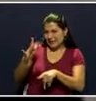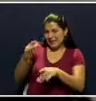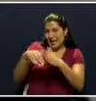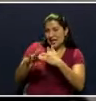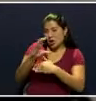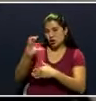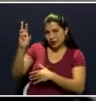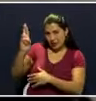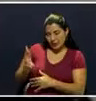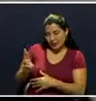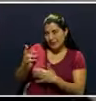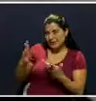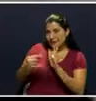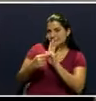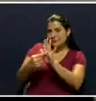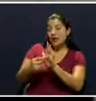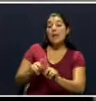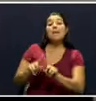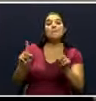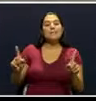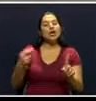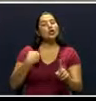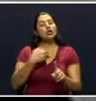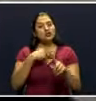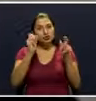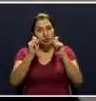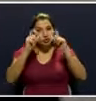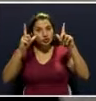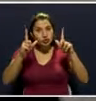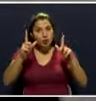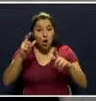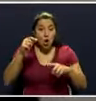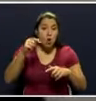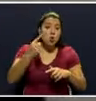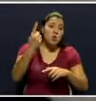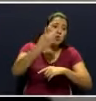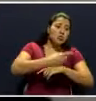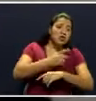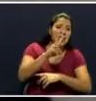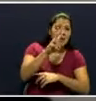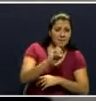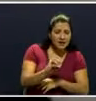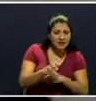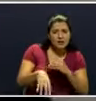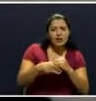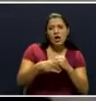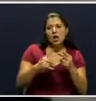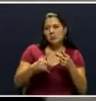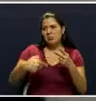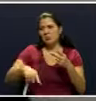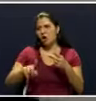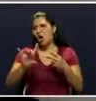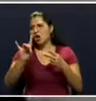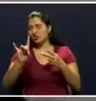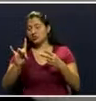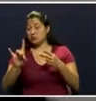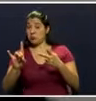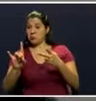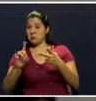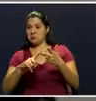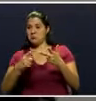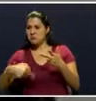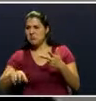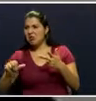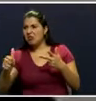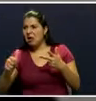embargo, a nosotros también nos sorprende que un día tenemos 20 casos, un día tenemos 8 casos, un día tenemos 10 casos, y realmente